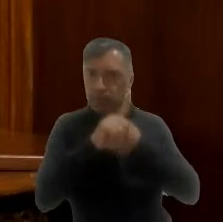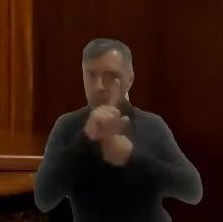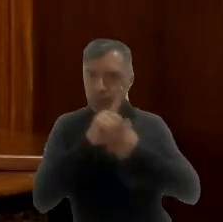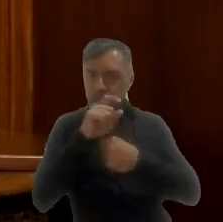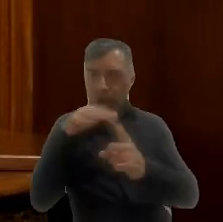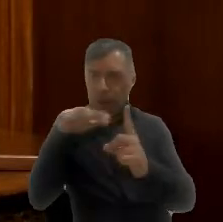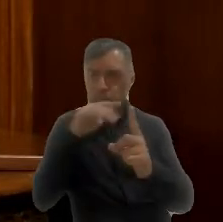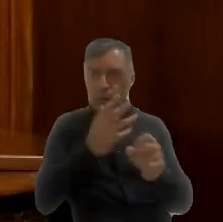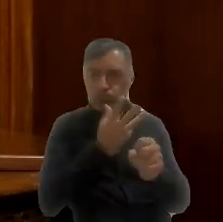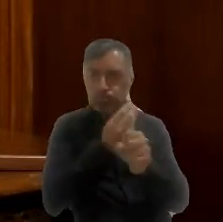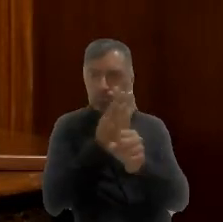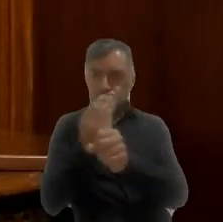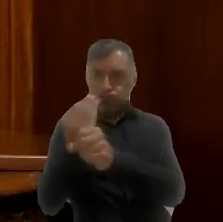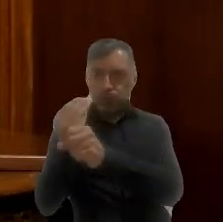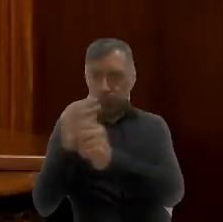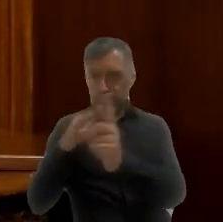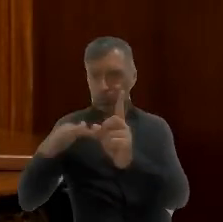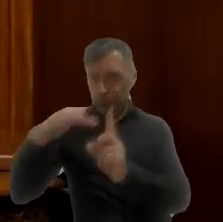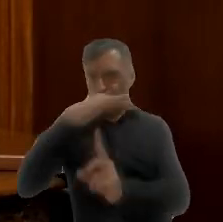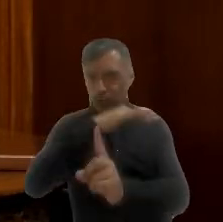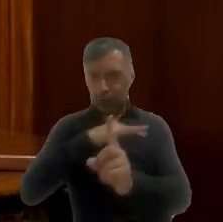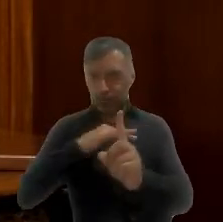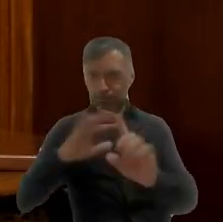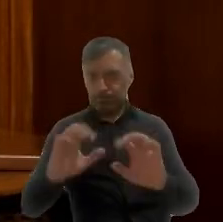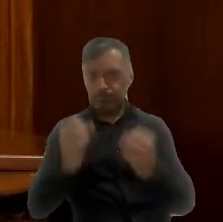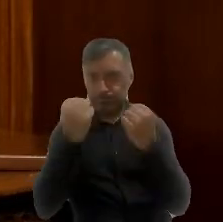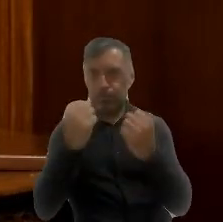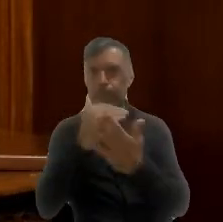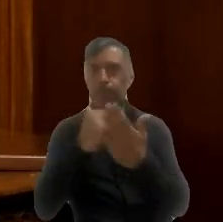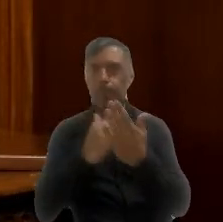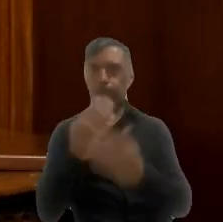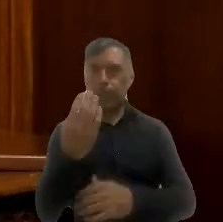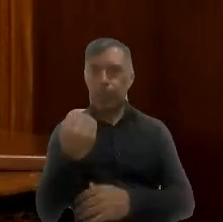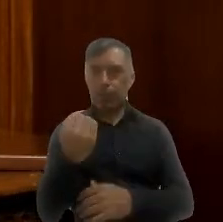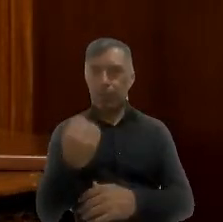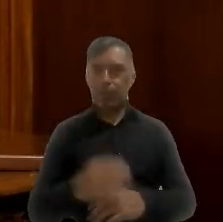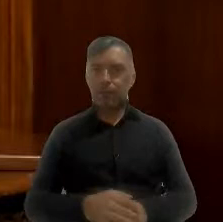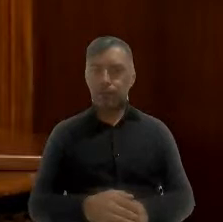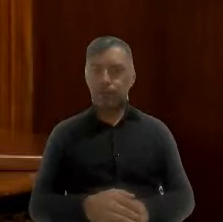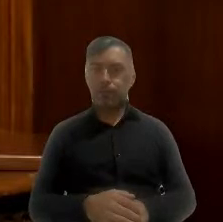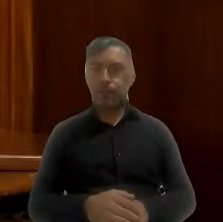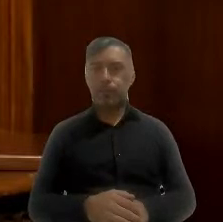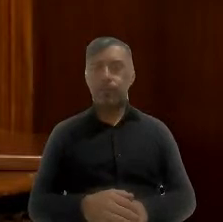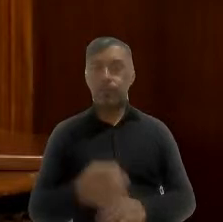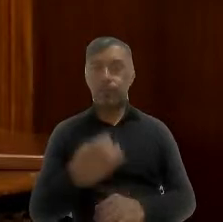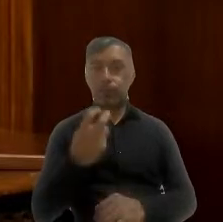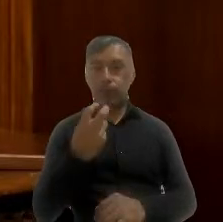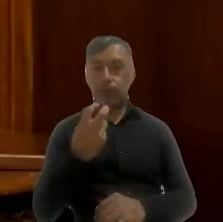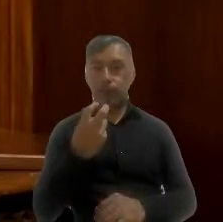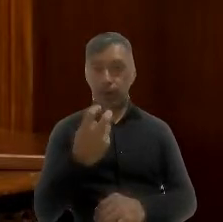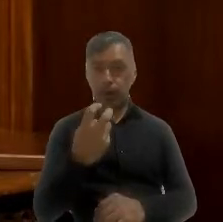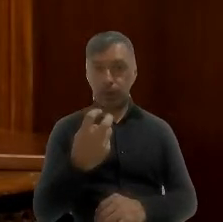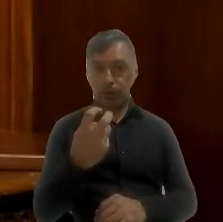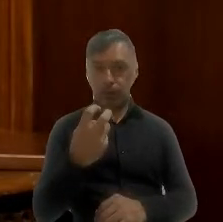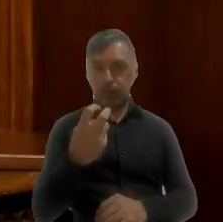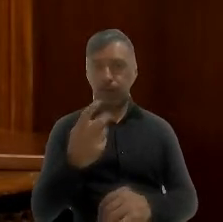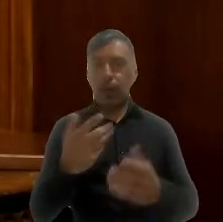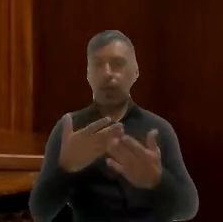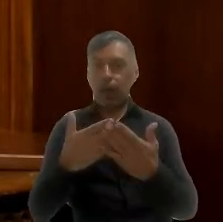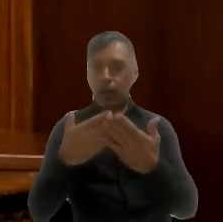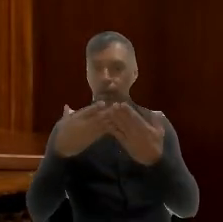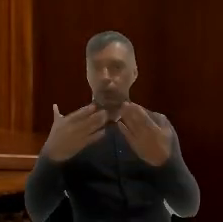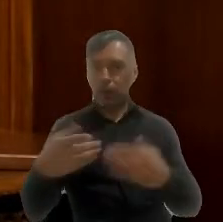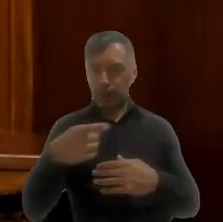global. Noveno, en ese sentido, es procedente la desincorporación del patrimonio